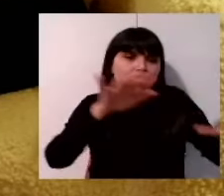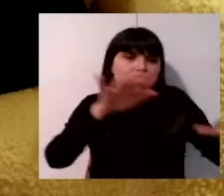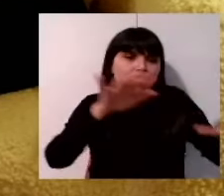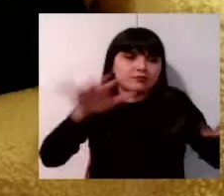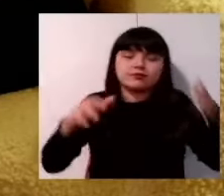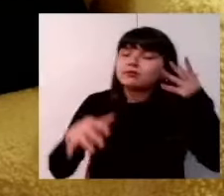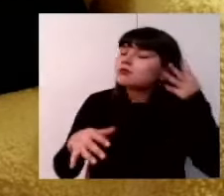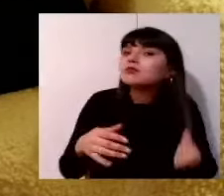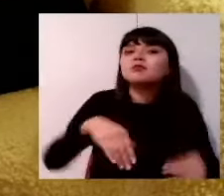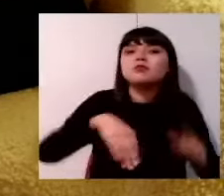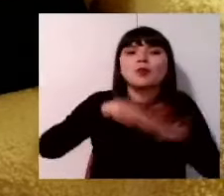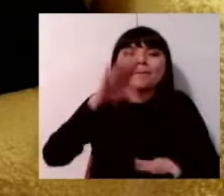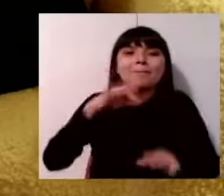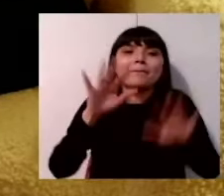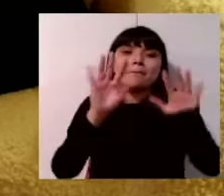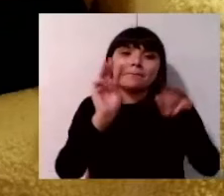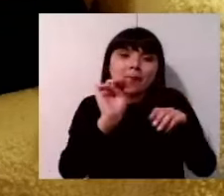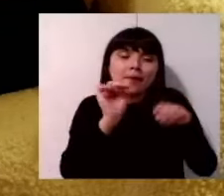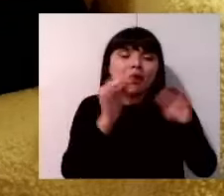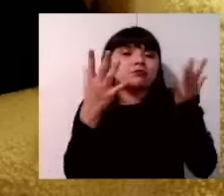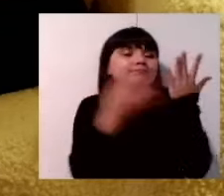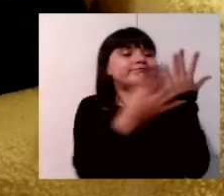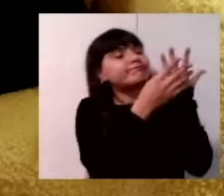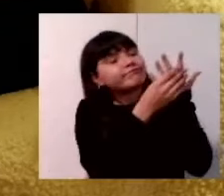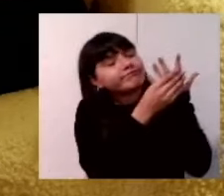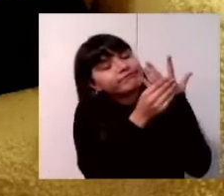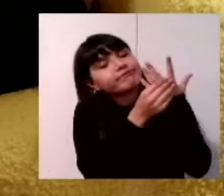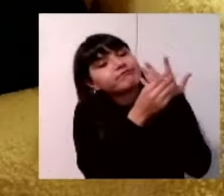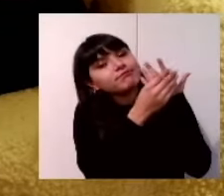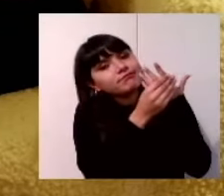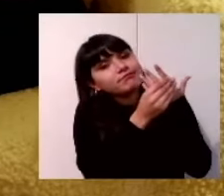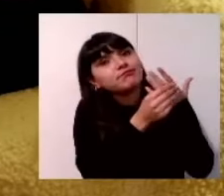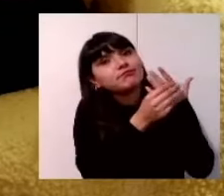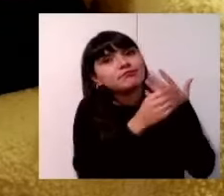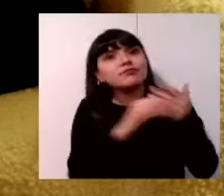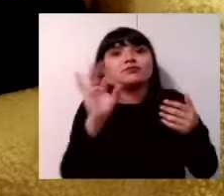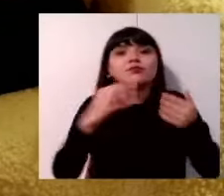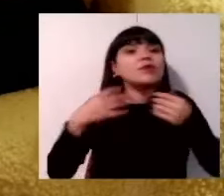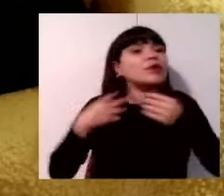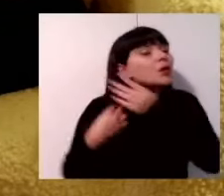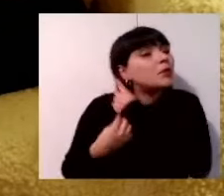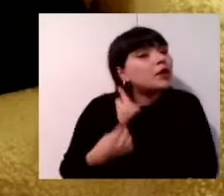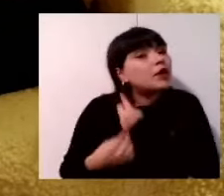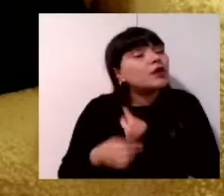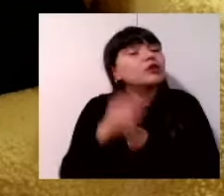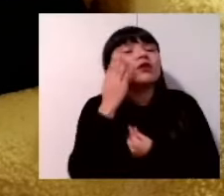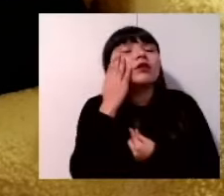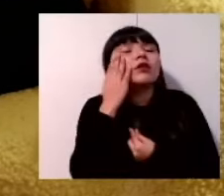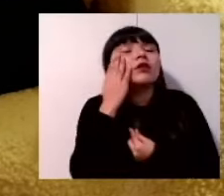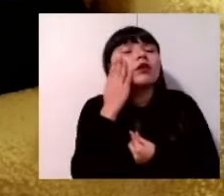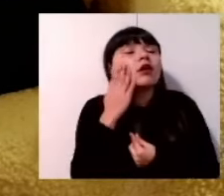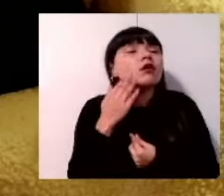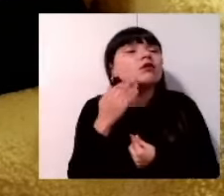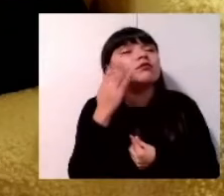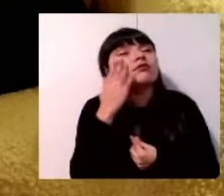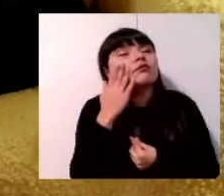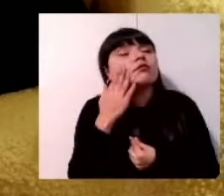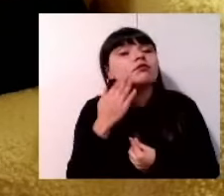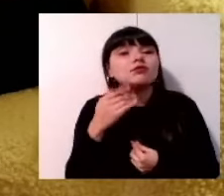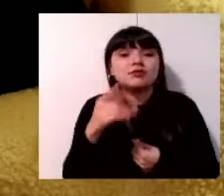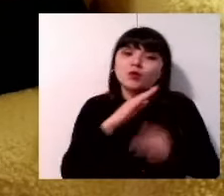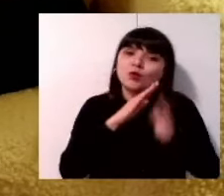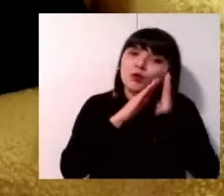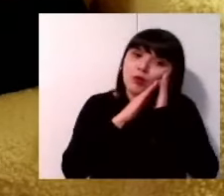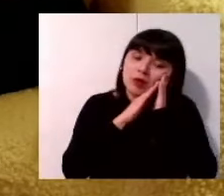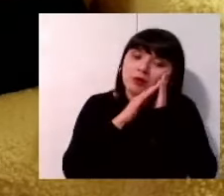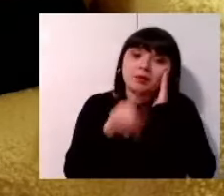las manos de los papás o de la persona que los hace dormir, también el pelo, la cara. Y ahí la idea es que ella trate de incluir